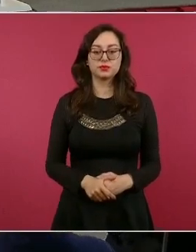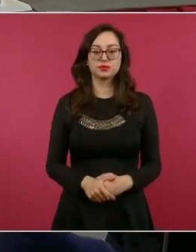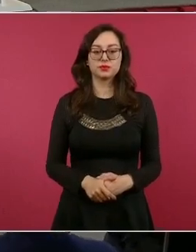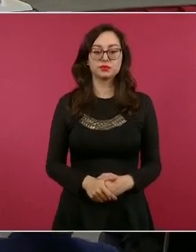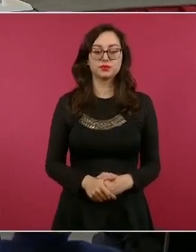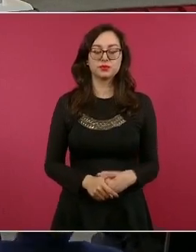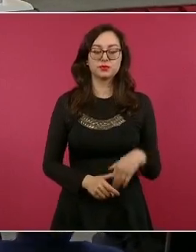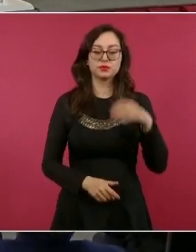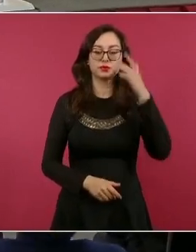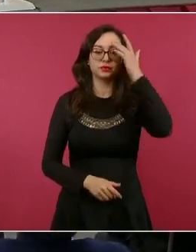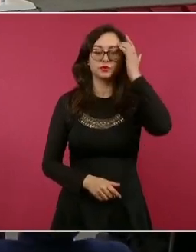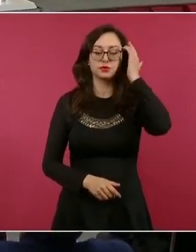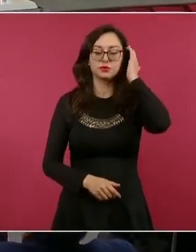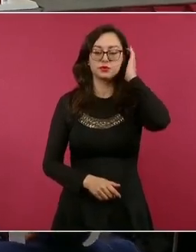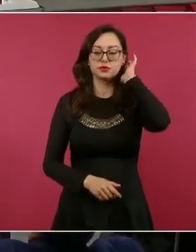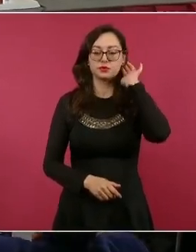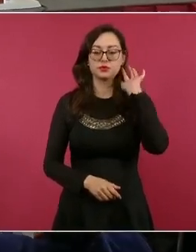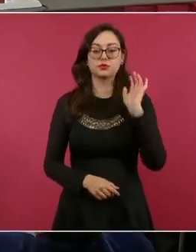Es este.